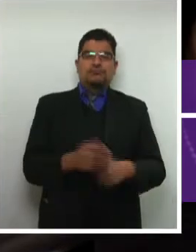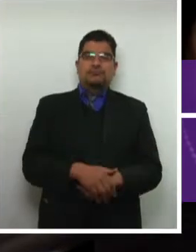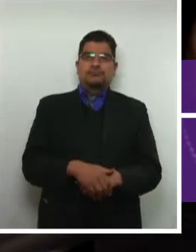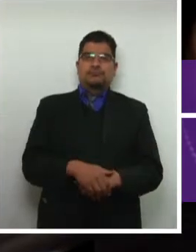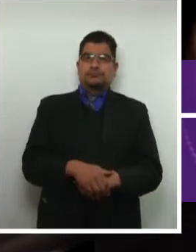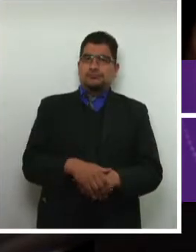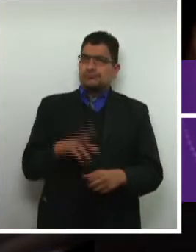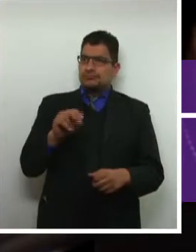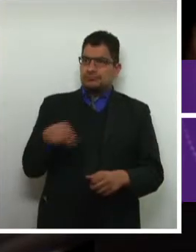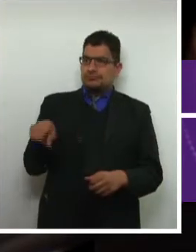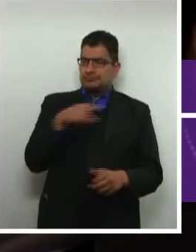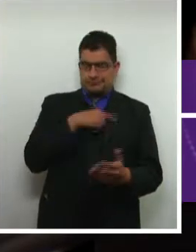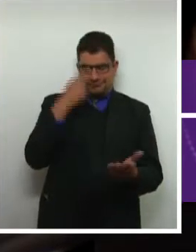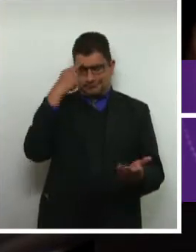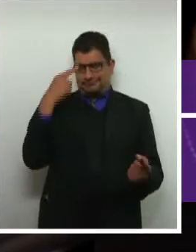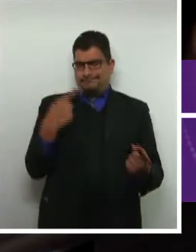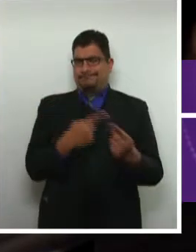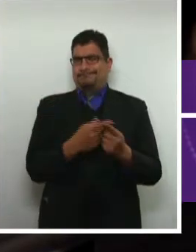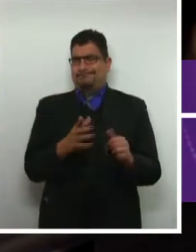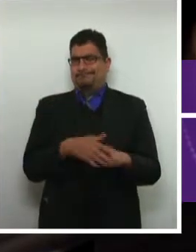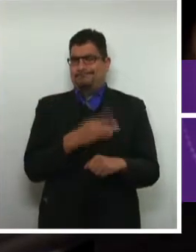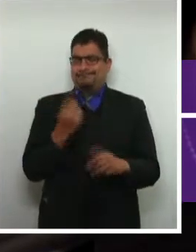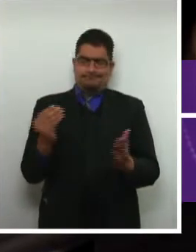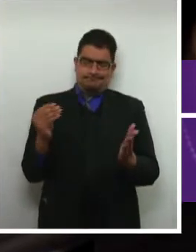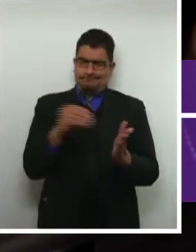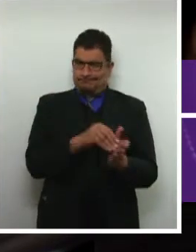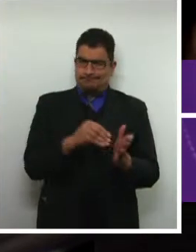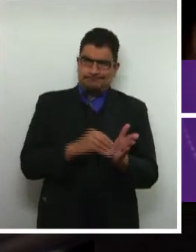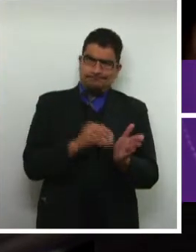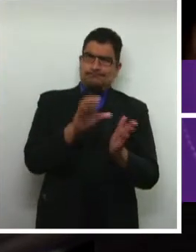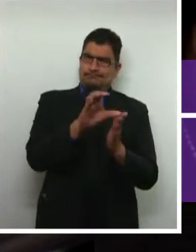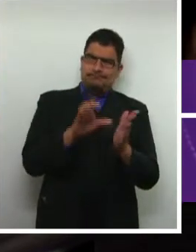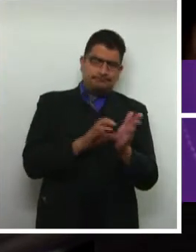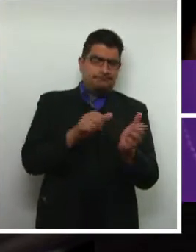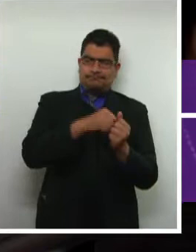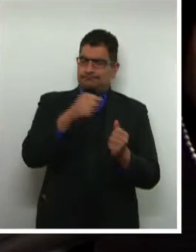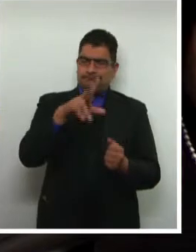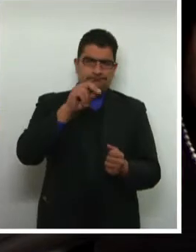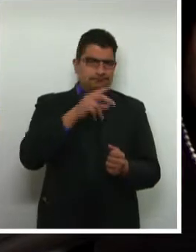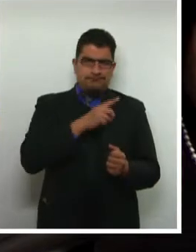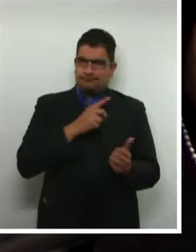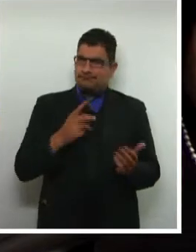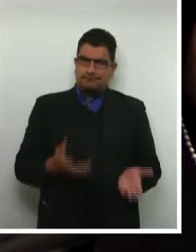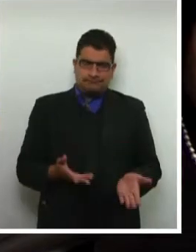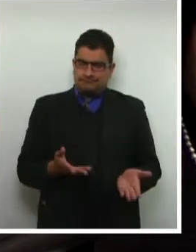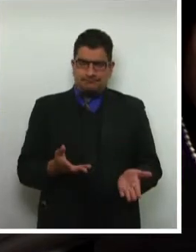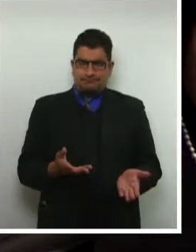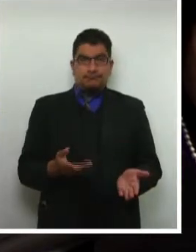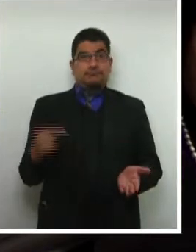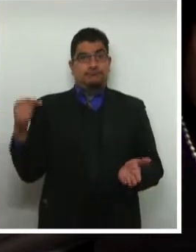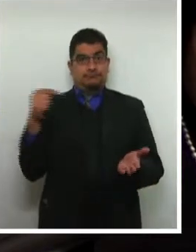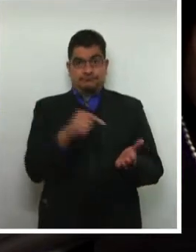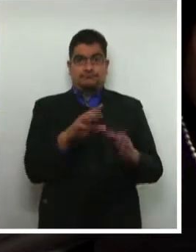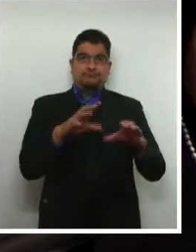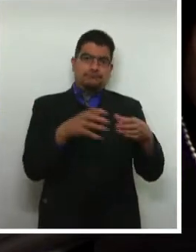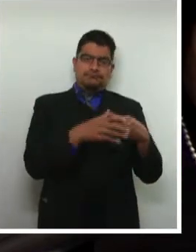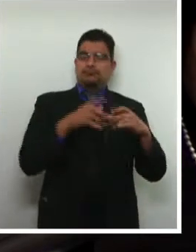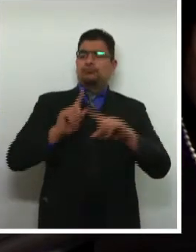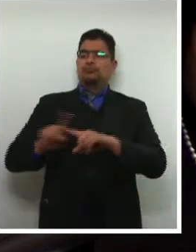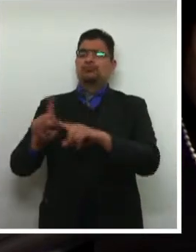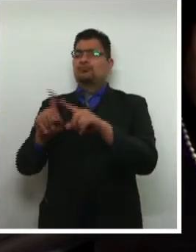No tiene ningún sentido, no tiene por qué ser constitucional. Estos consejos tienen que